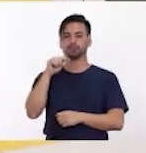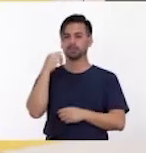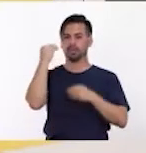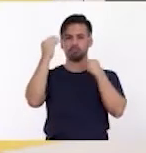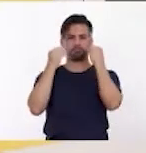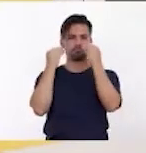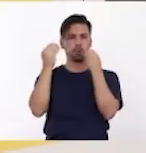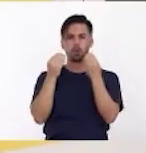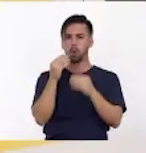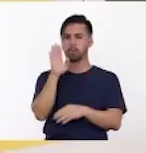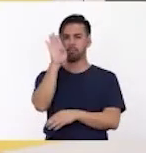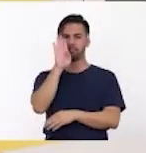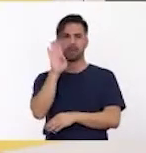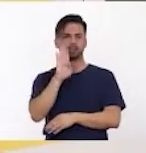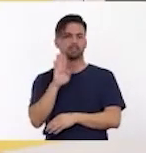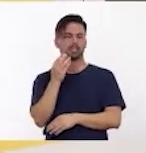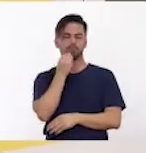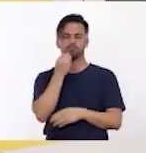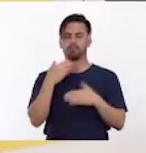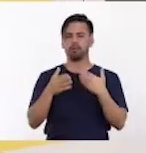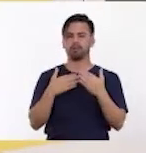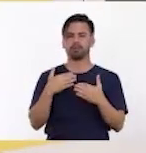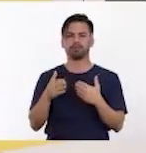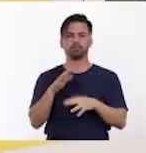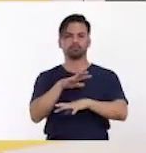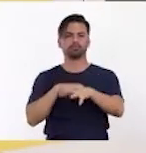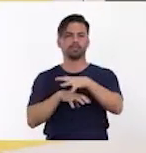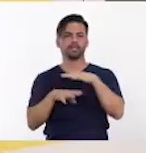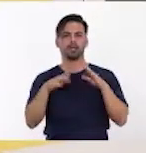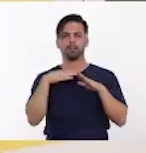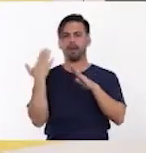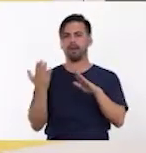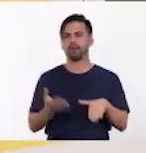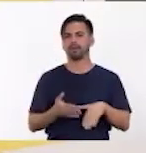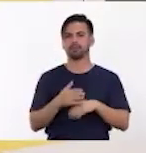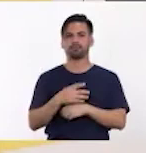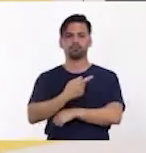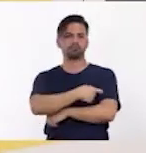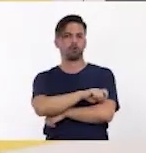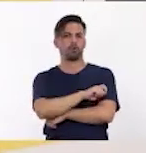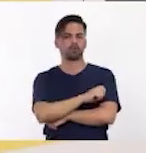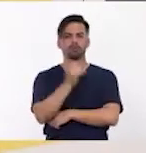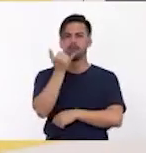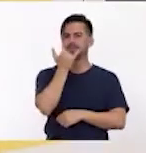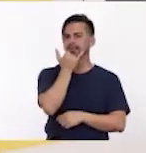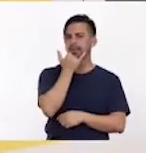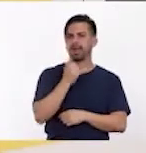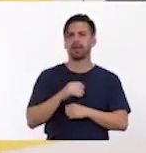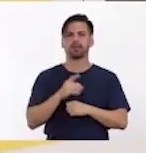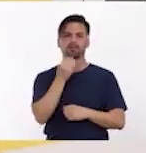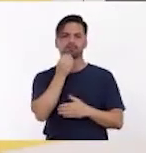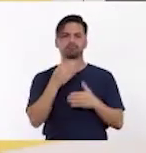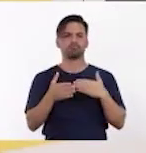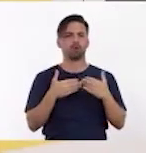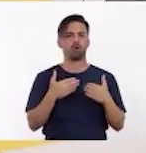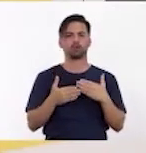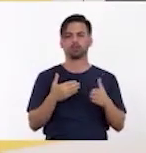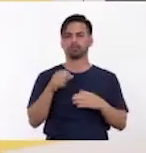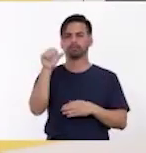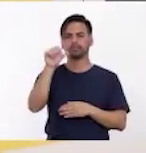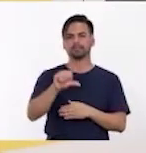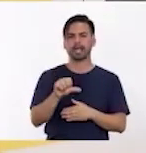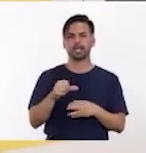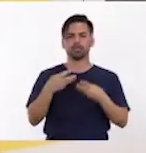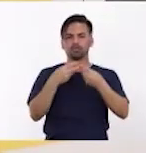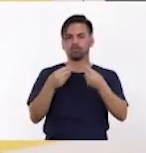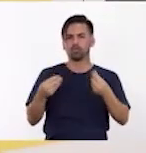las especies que se están perdiendo, no le importa a la población que está siendo afectada, no le importa el daño que le está haciendo a los suelos y